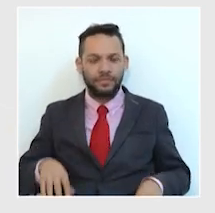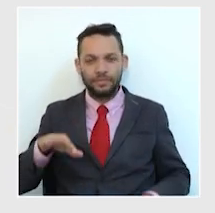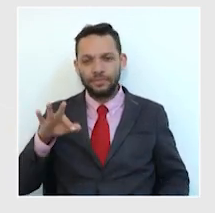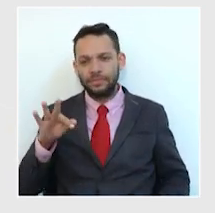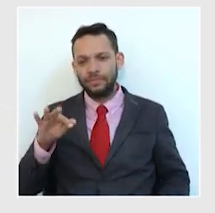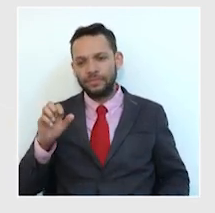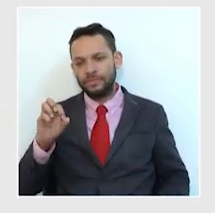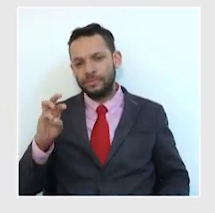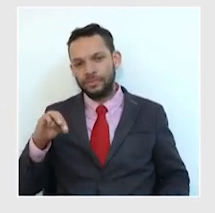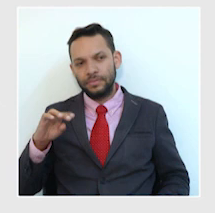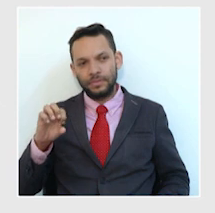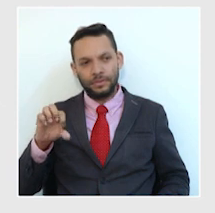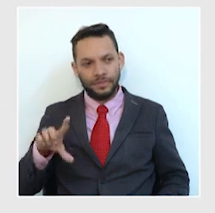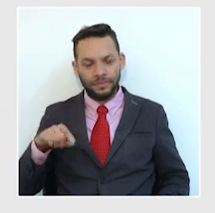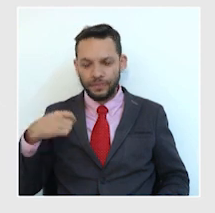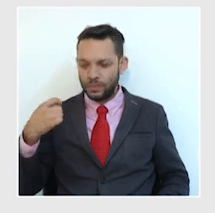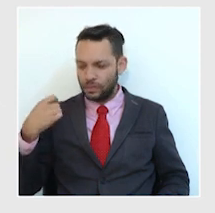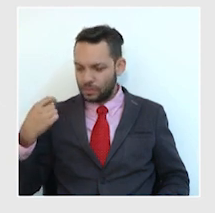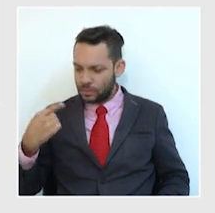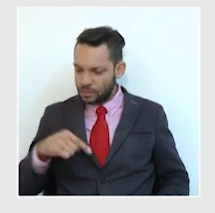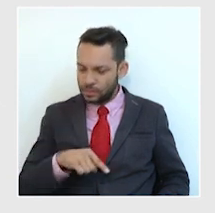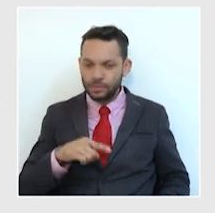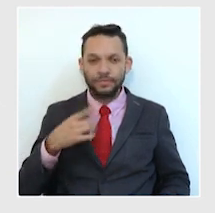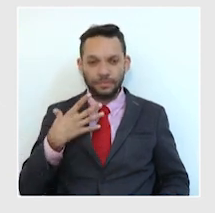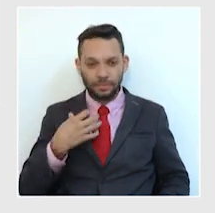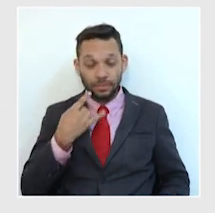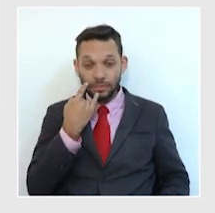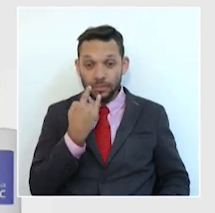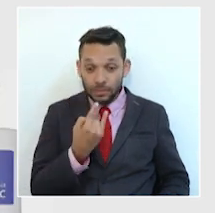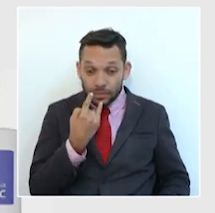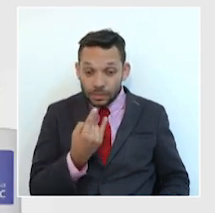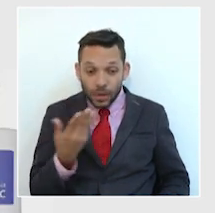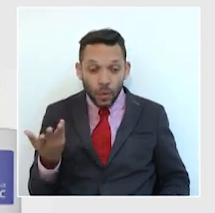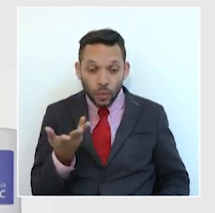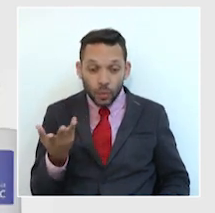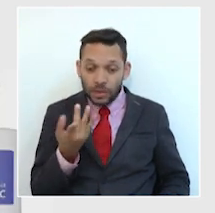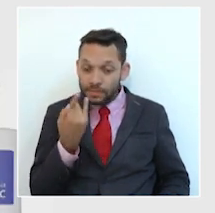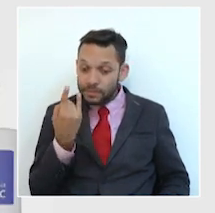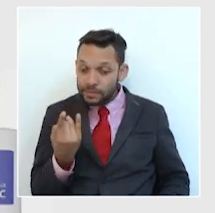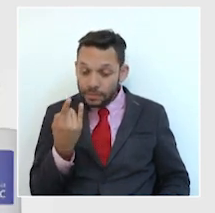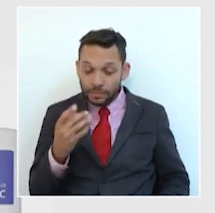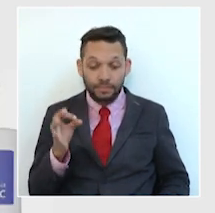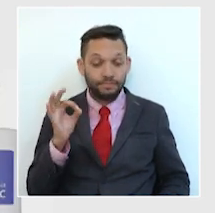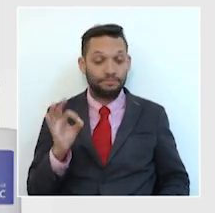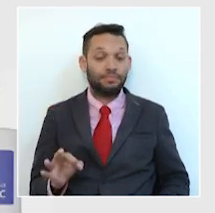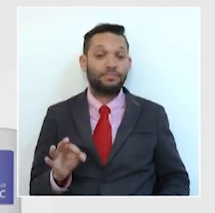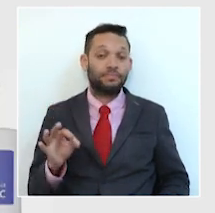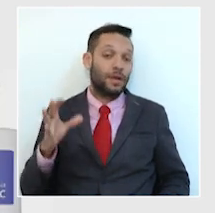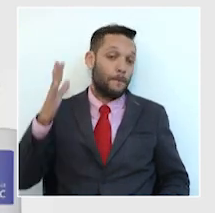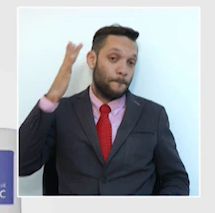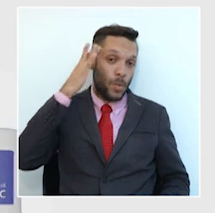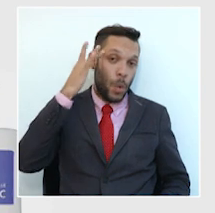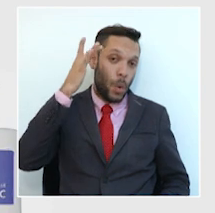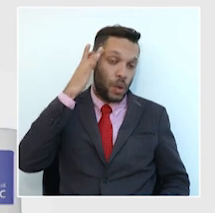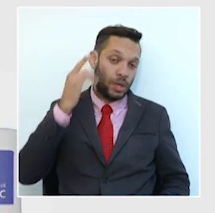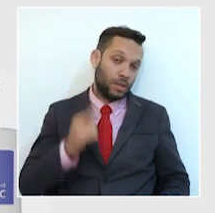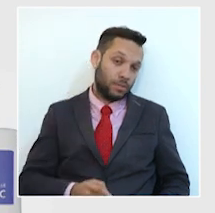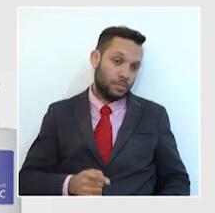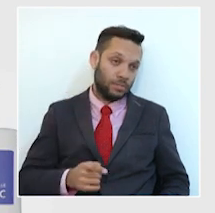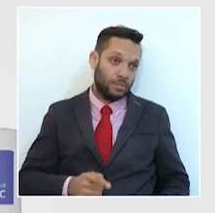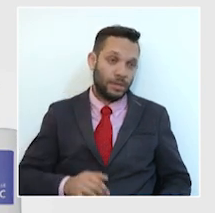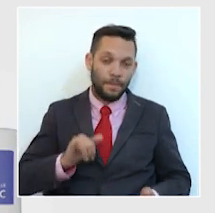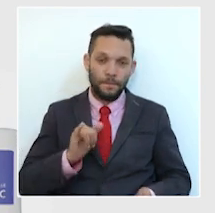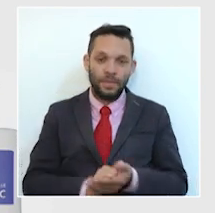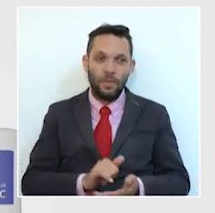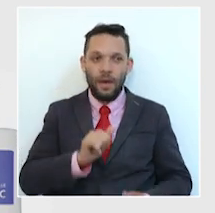comercializado a mí me interesa mucho y ha investigado mucho este aspecto porque creo que las arcillas perdón las